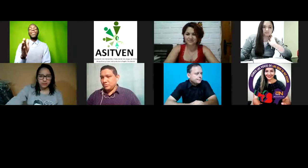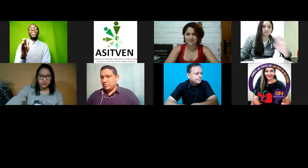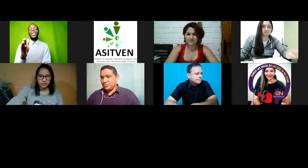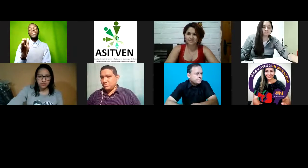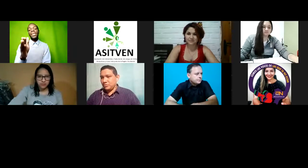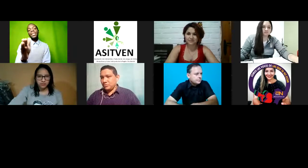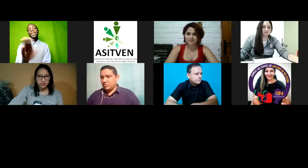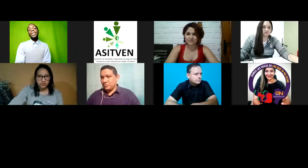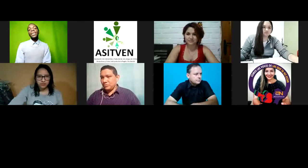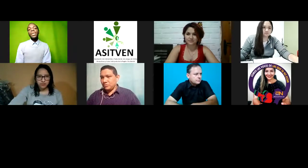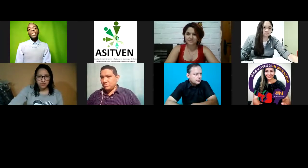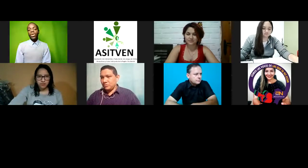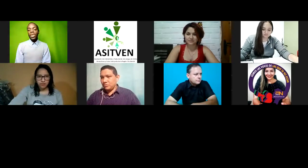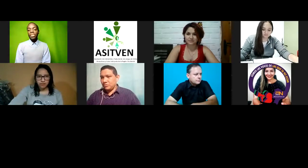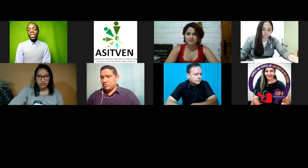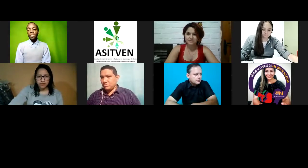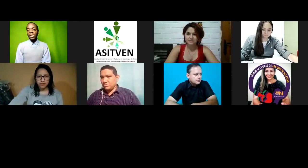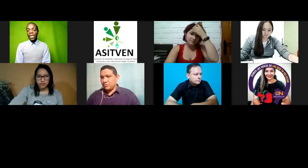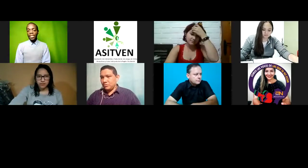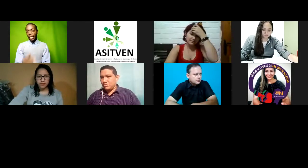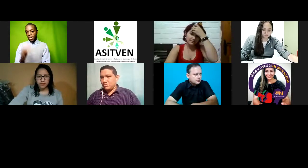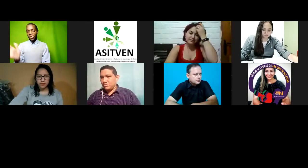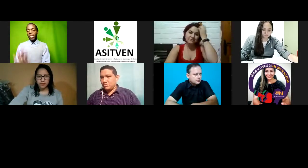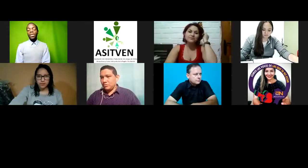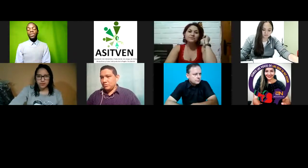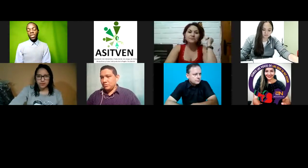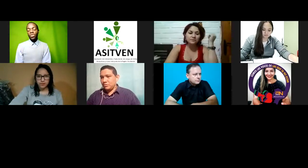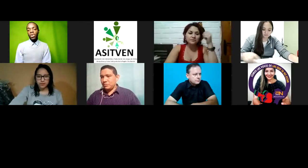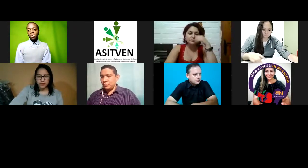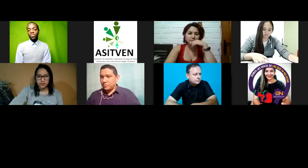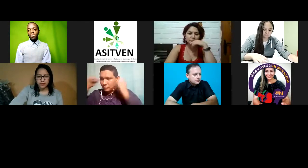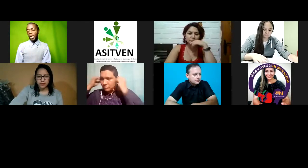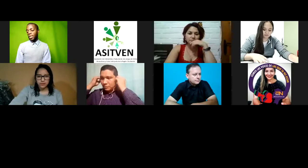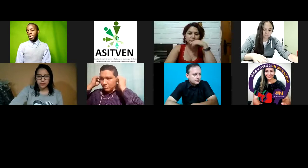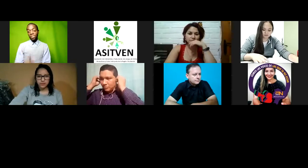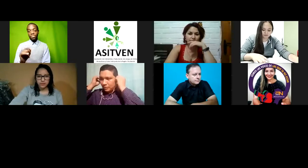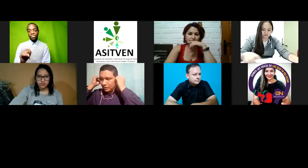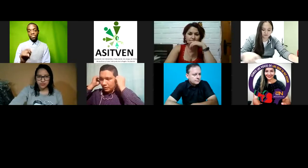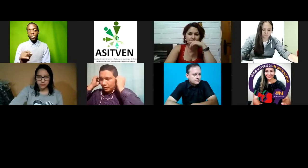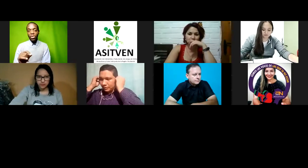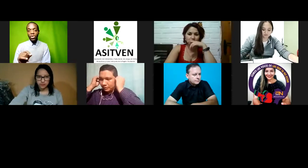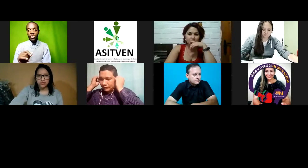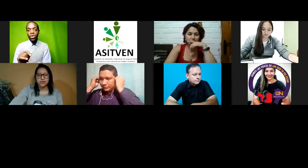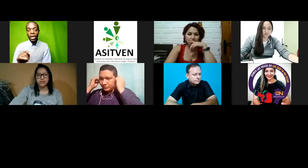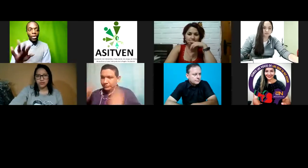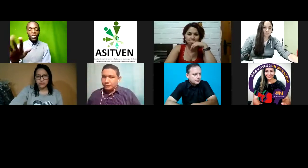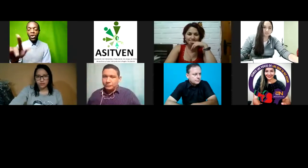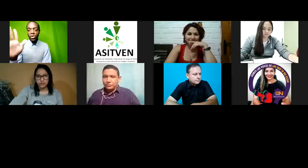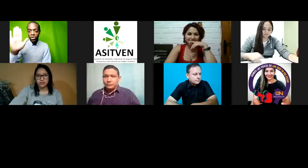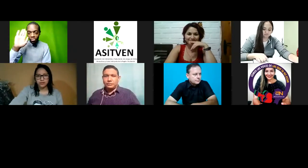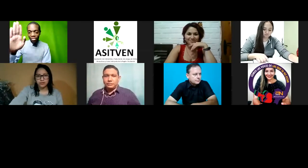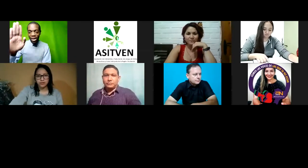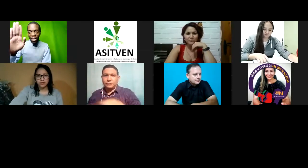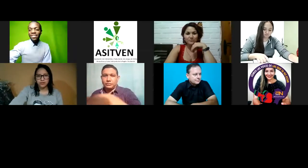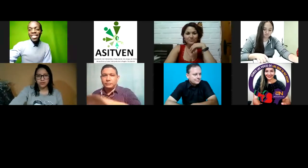atender esta otra actividad y mientras, bueno, terminen de presentarse y continúen con la actividad. Nos vemos en unos 40-45